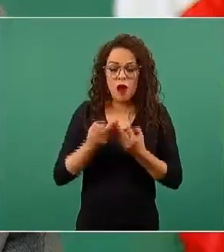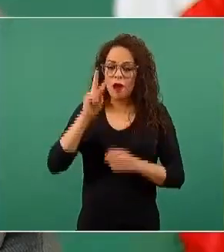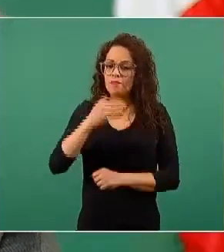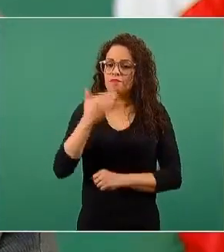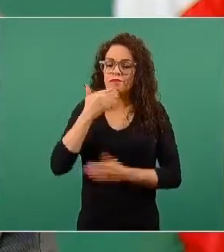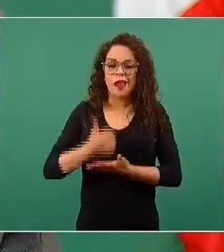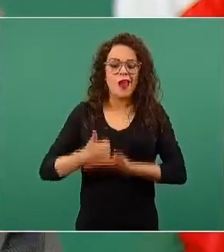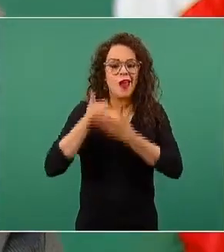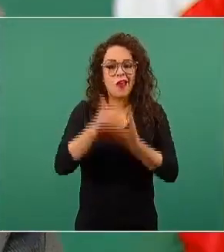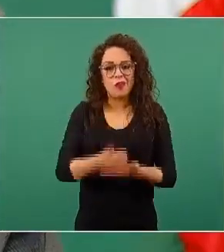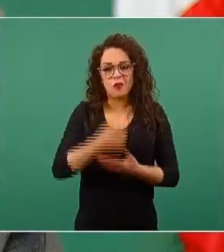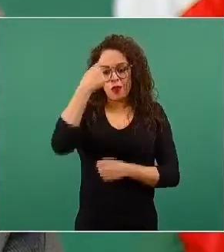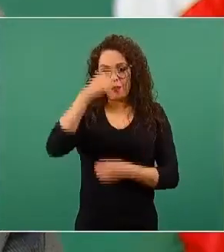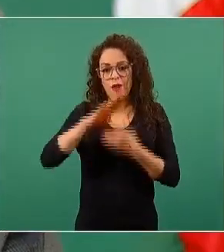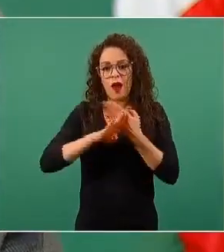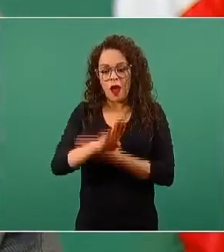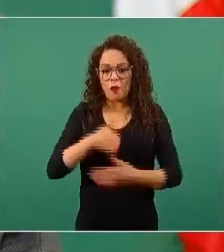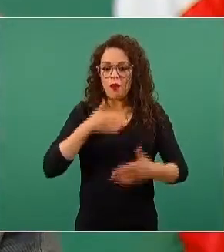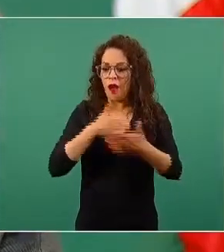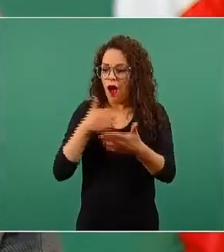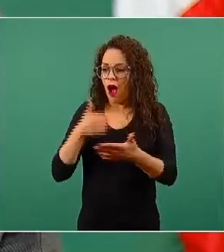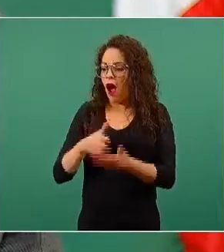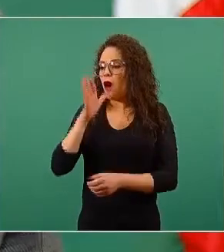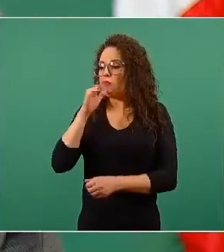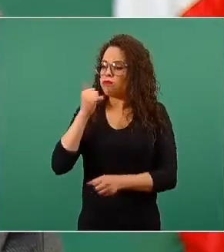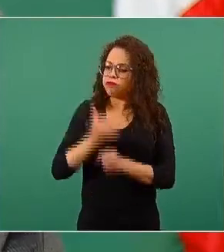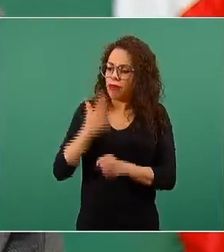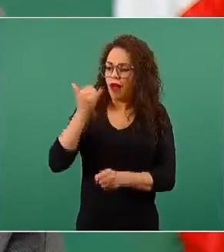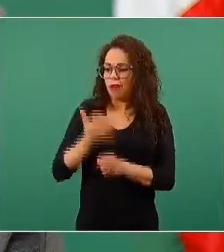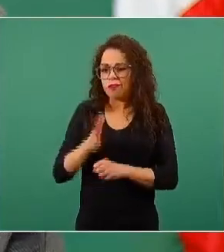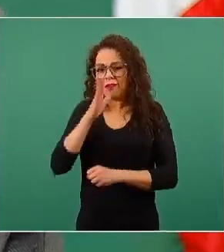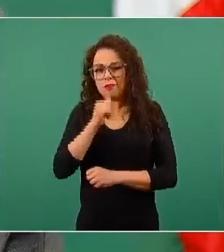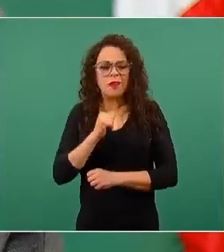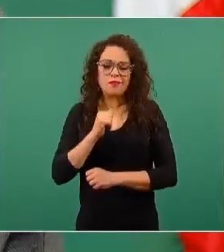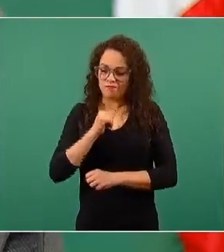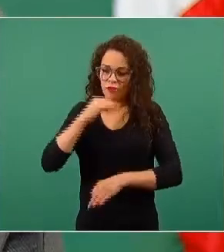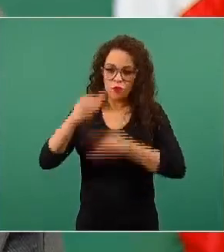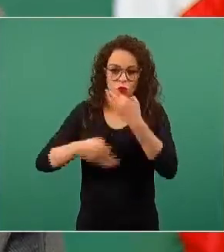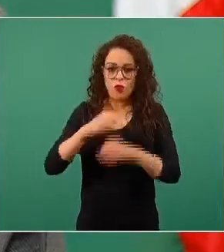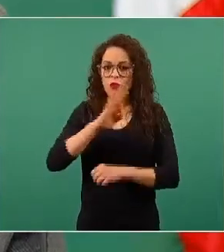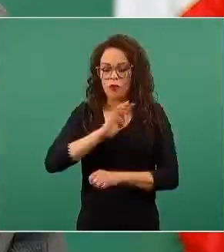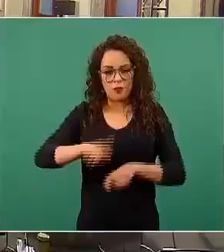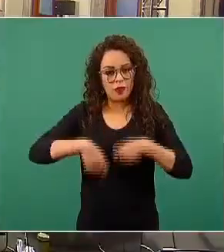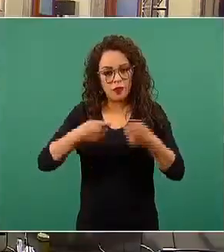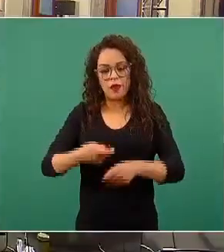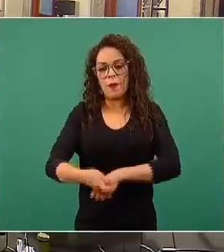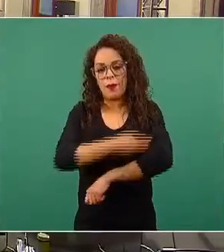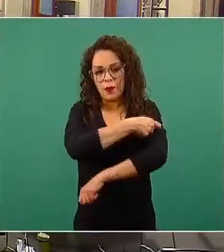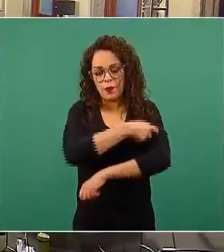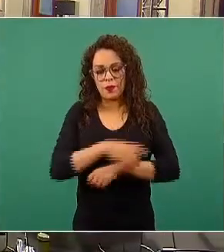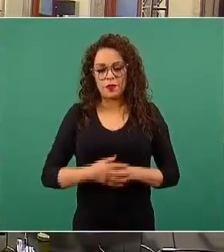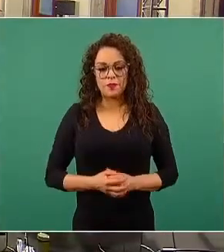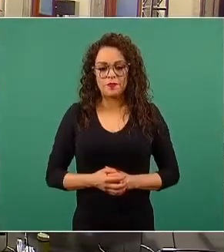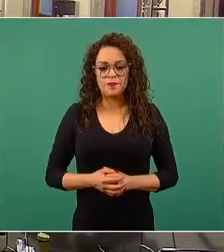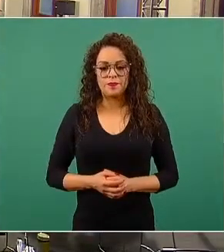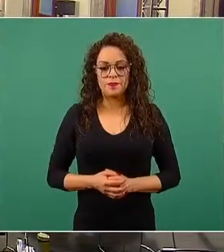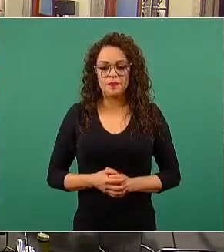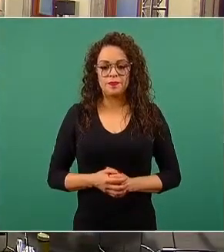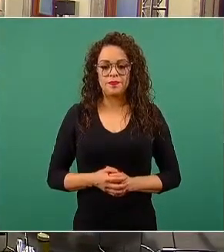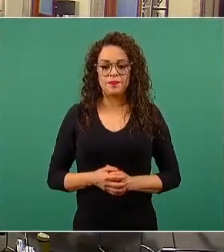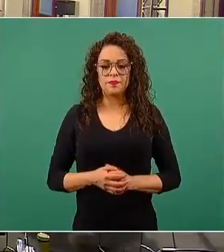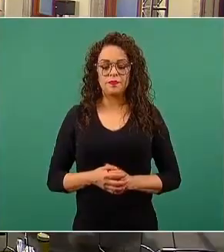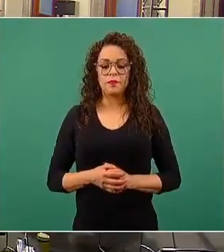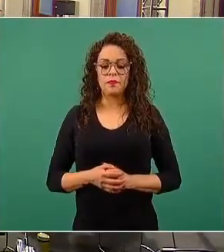a evitar estas barreras que decíamos y hacer que la gente reciba las vacunas. Gracias. En el caso